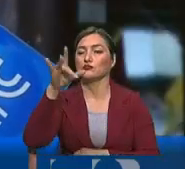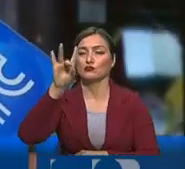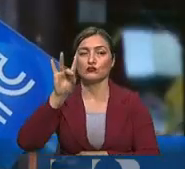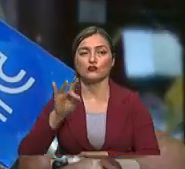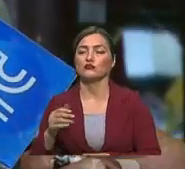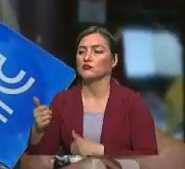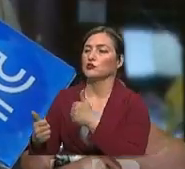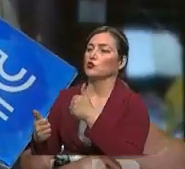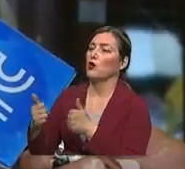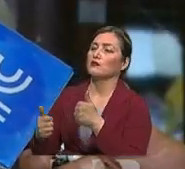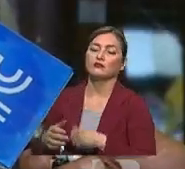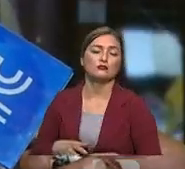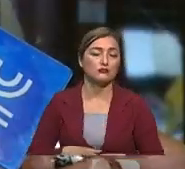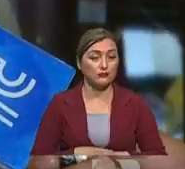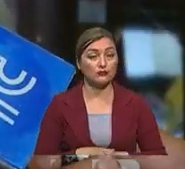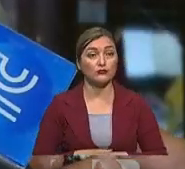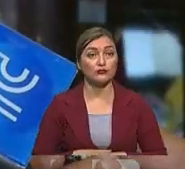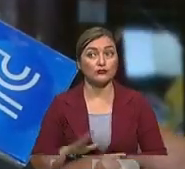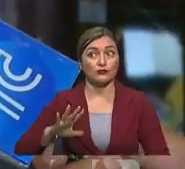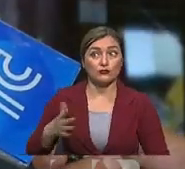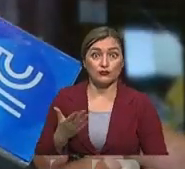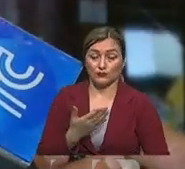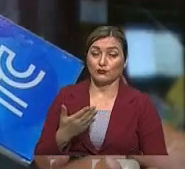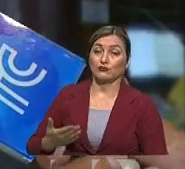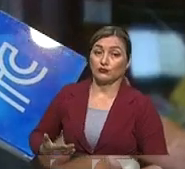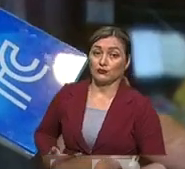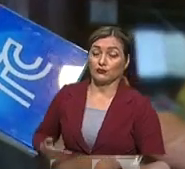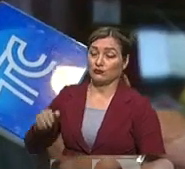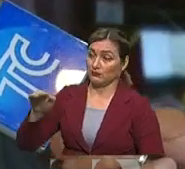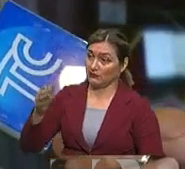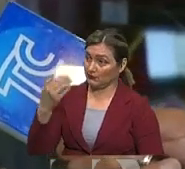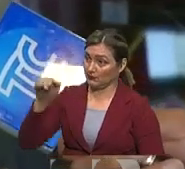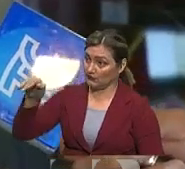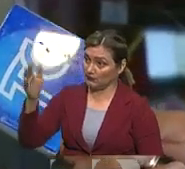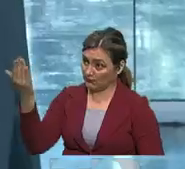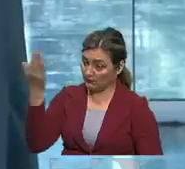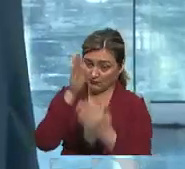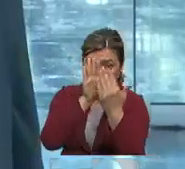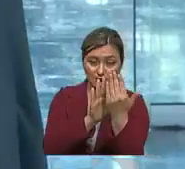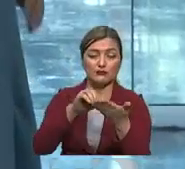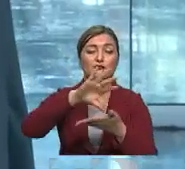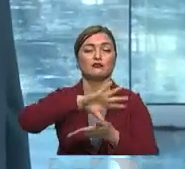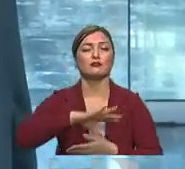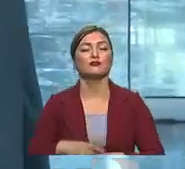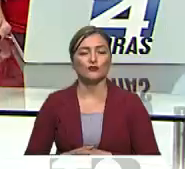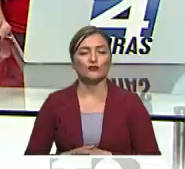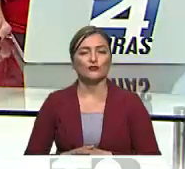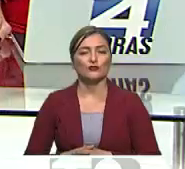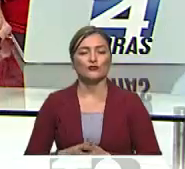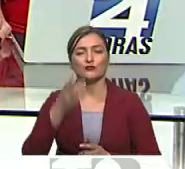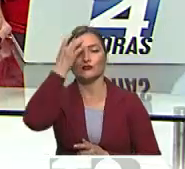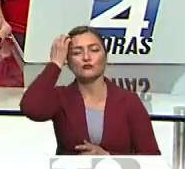Pachacuti. ¿Cuál es? De que el señor presidente asista a la asamblea. En Quito, Andrea Samaniego,